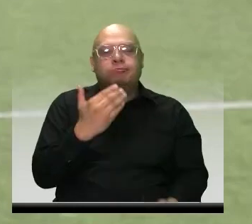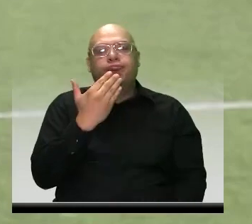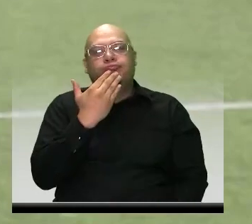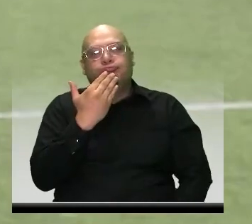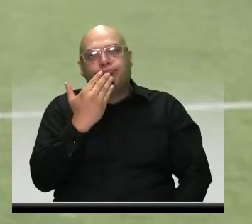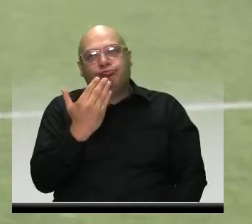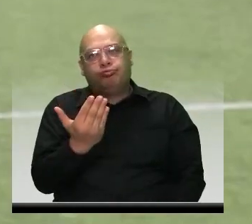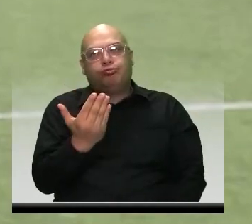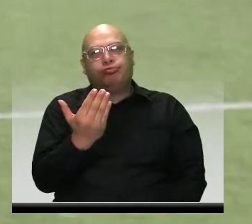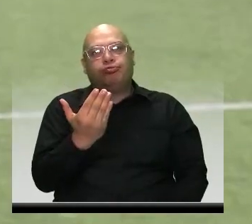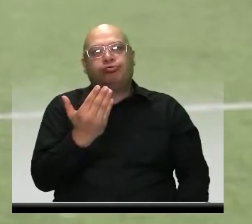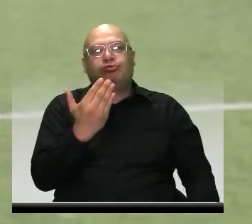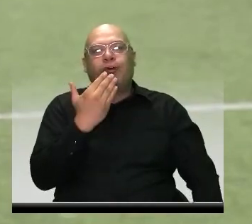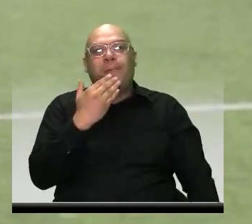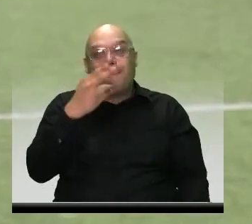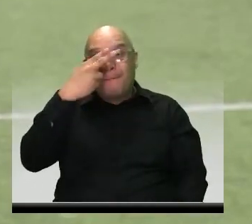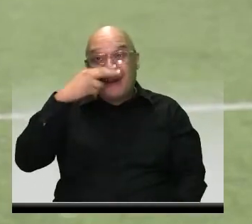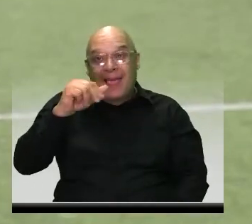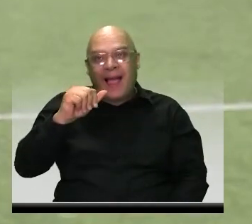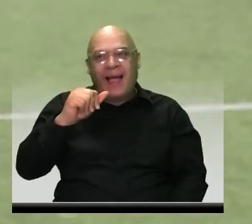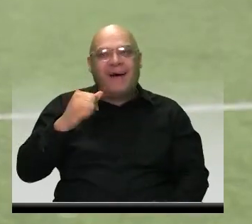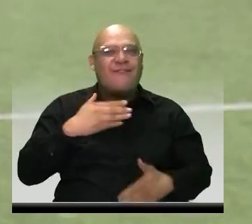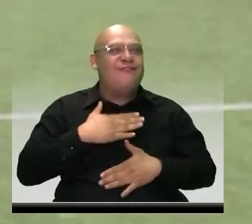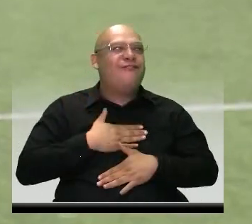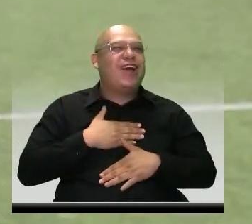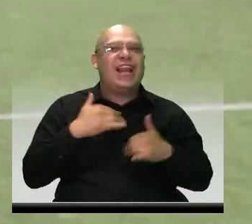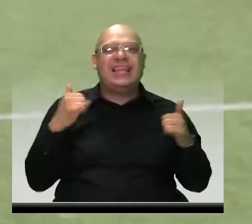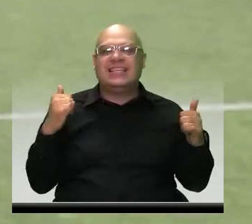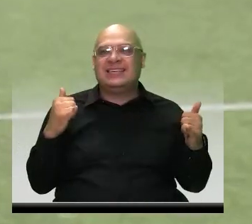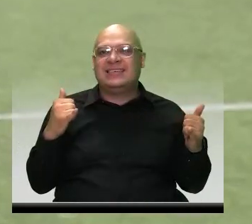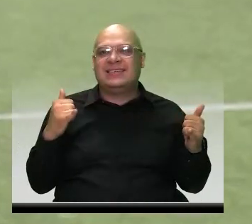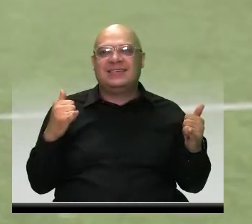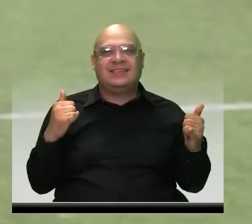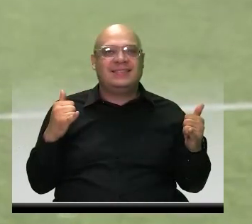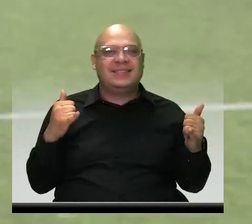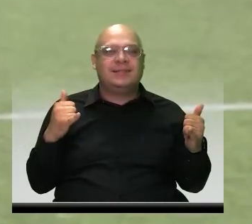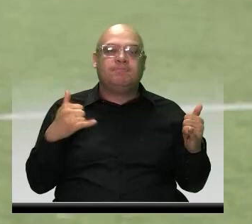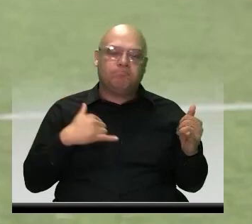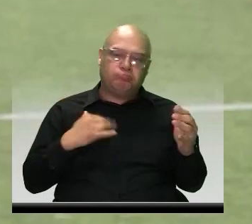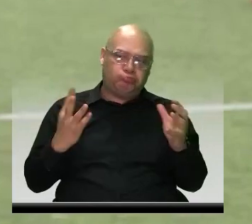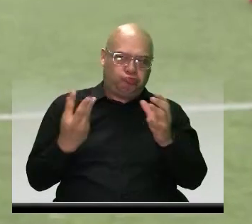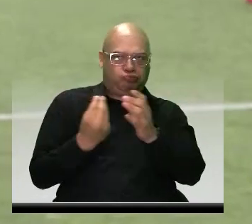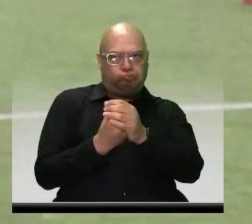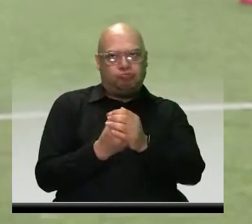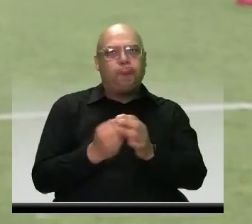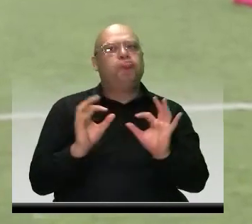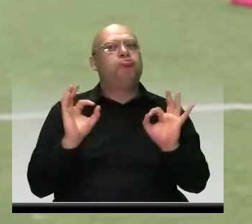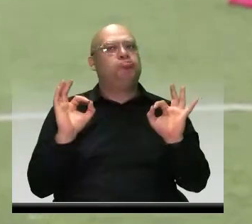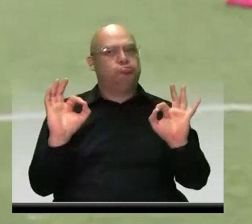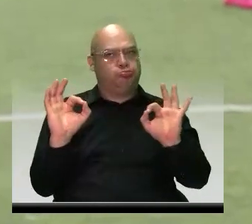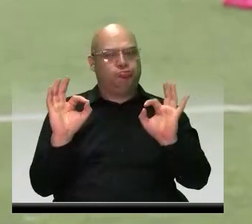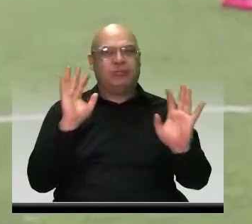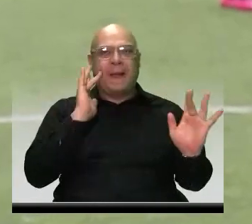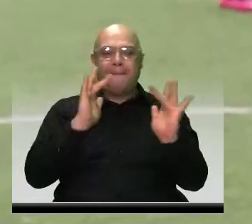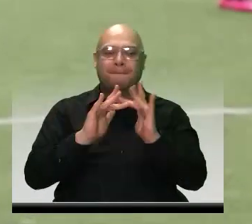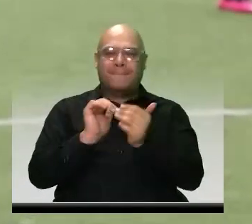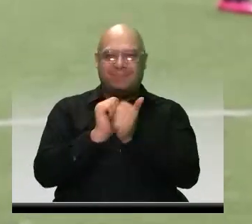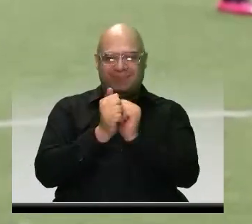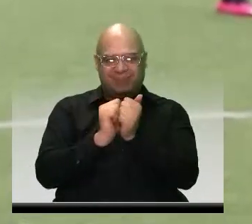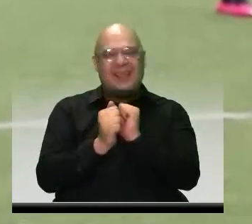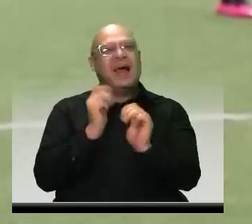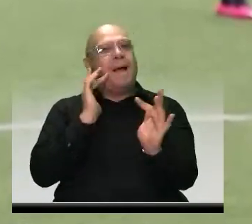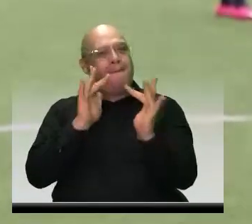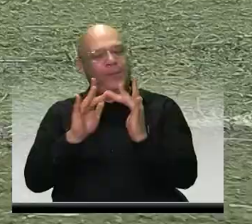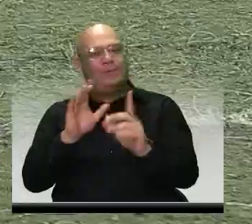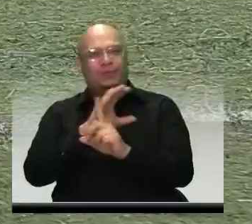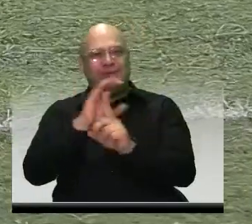la niña está muy contenta, es una gran oportunidad de inclusión también para las niñas en el deporte y en la cultura.